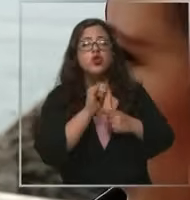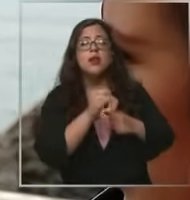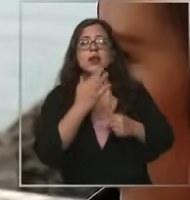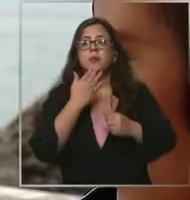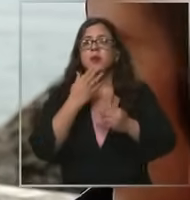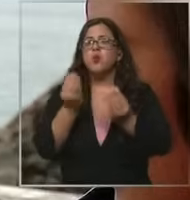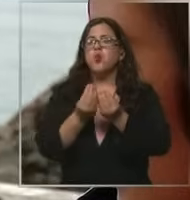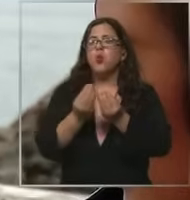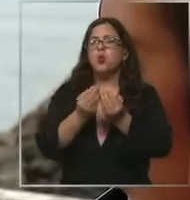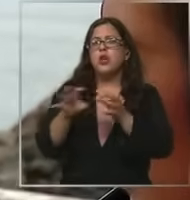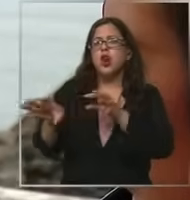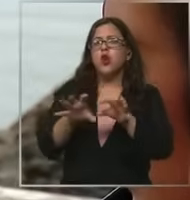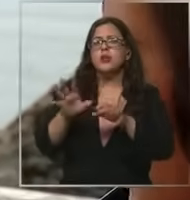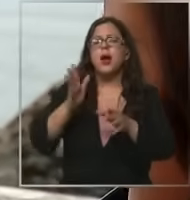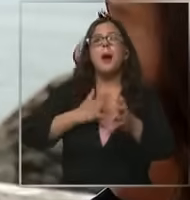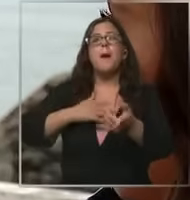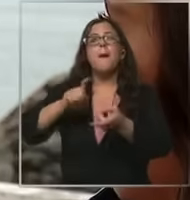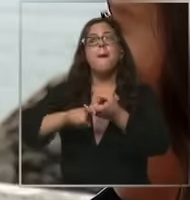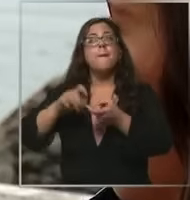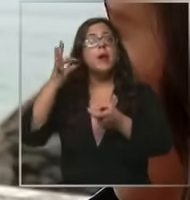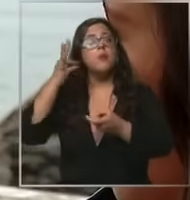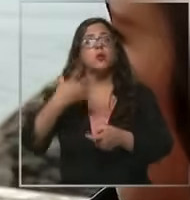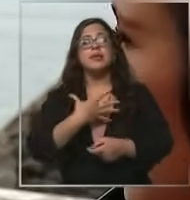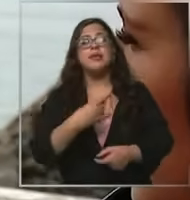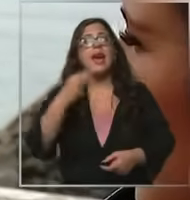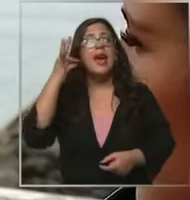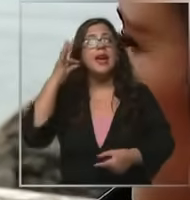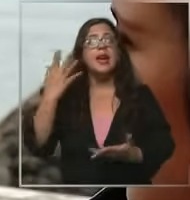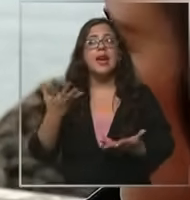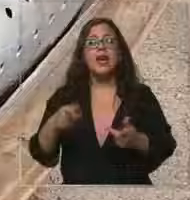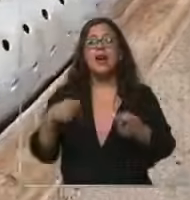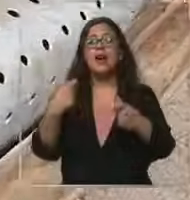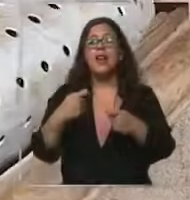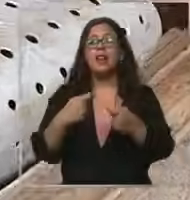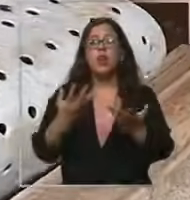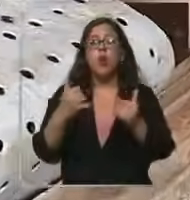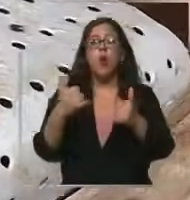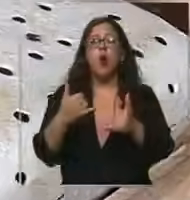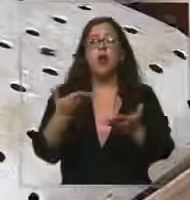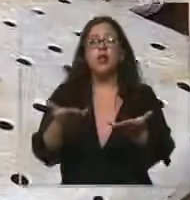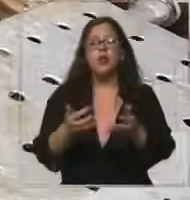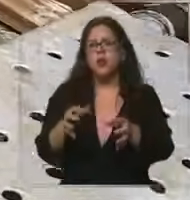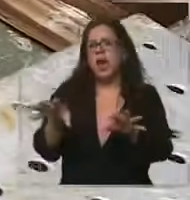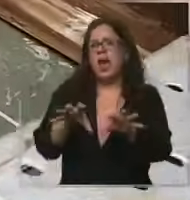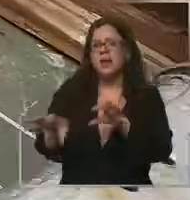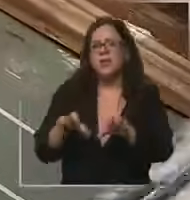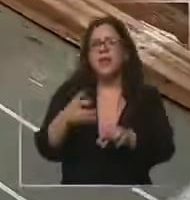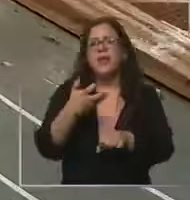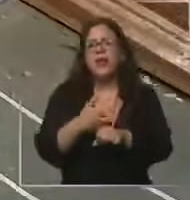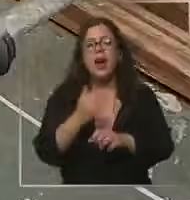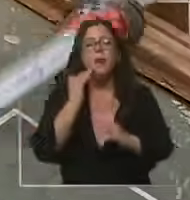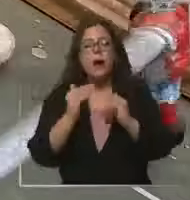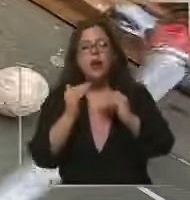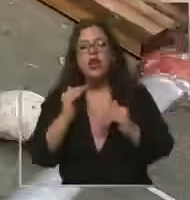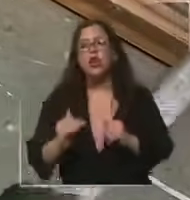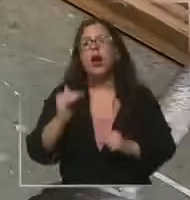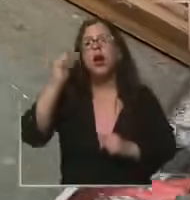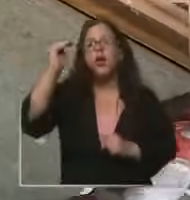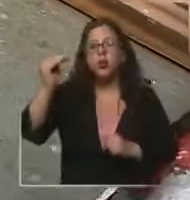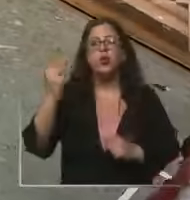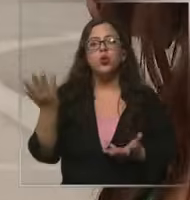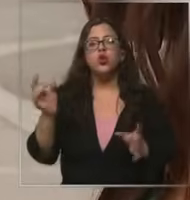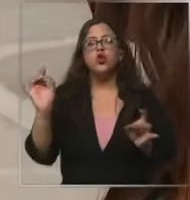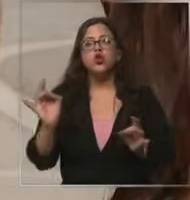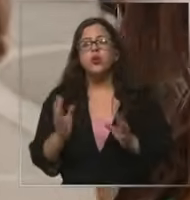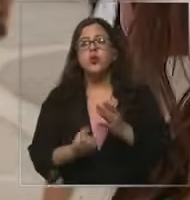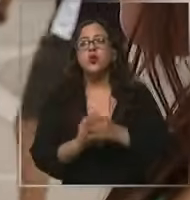de máquinas. Mire, por allá está mi señora con mi hija, gastándose las monedas en las máquinas. Hay harta actividad de juego para los niños, para adultos. La única